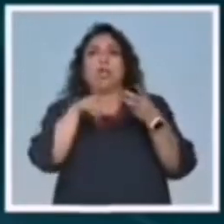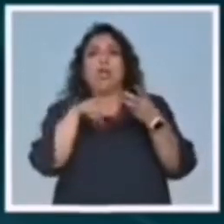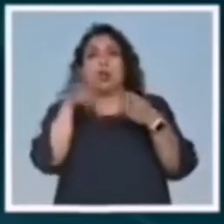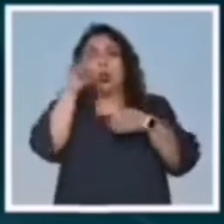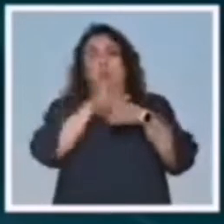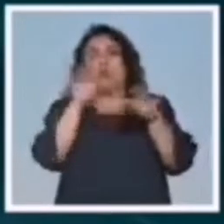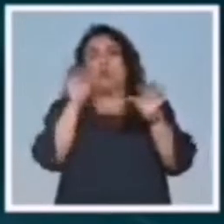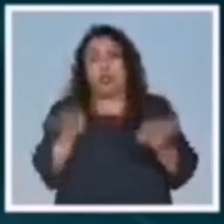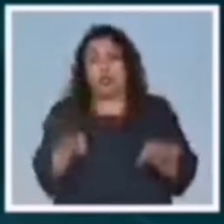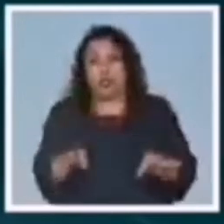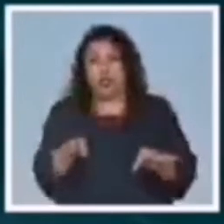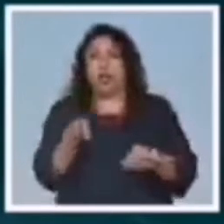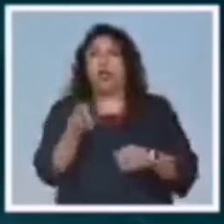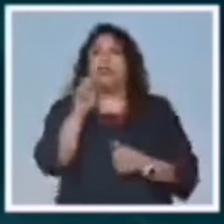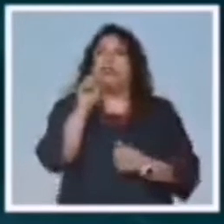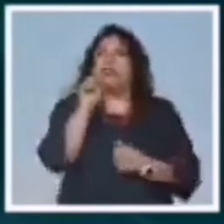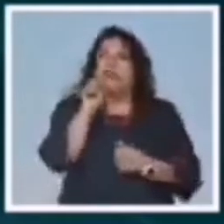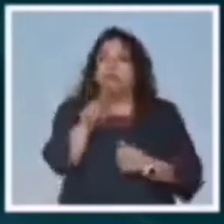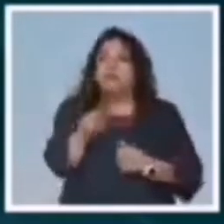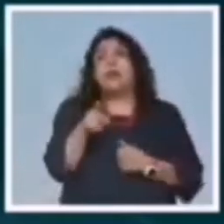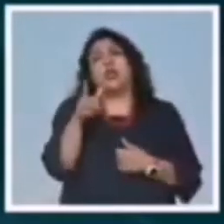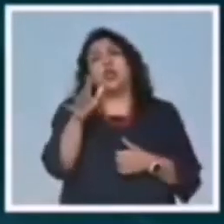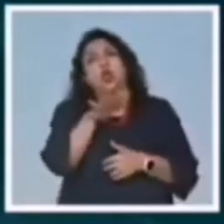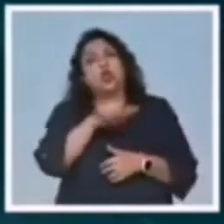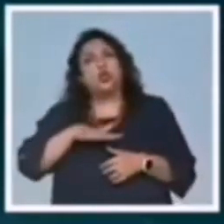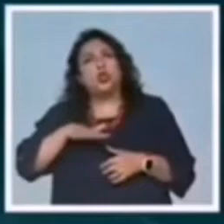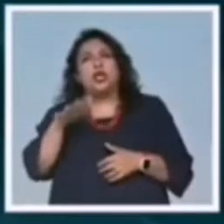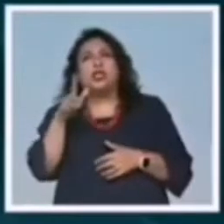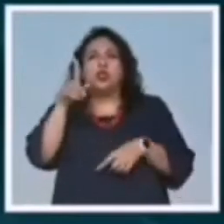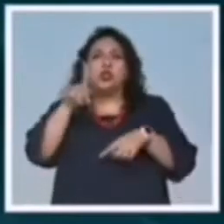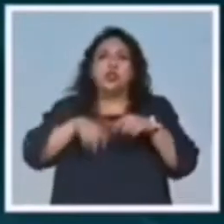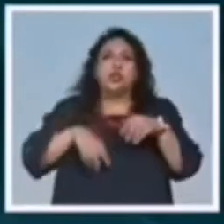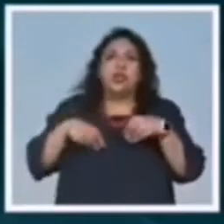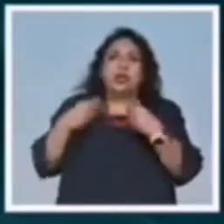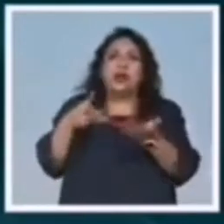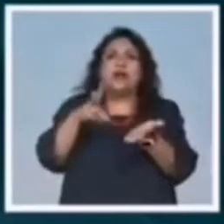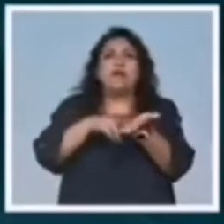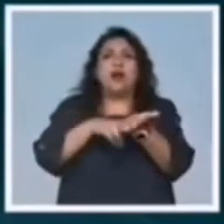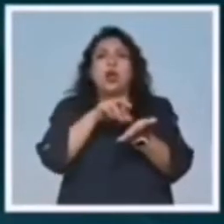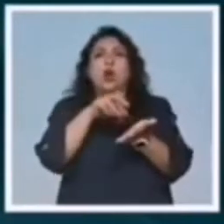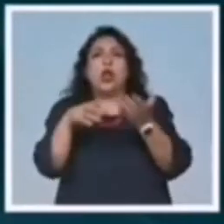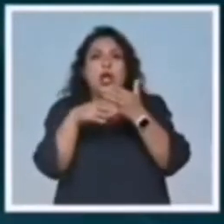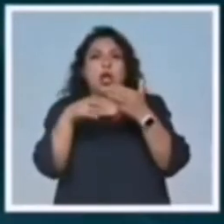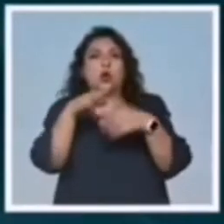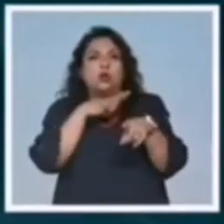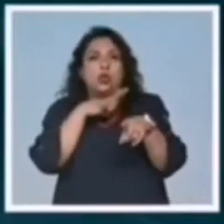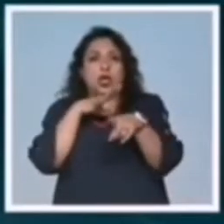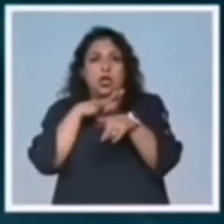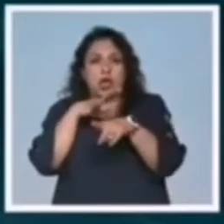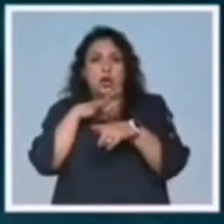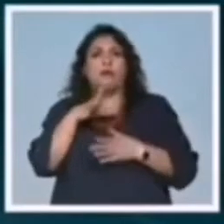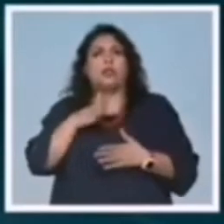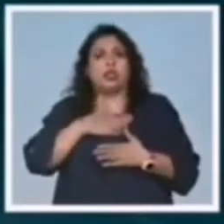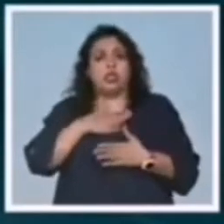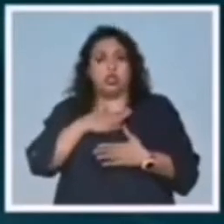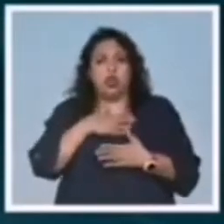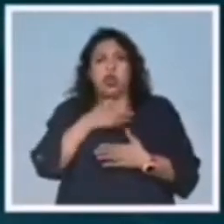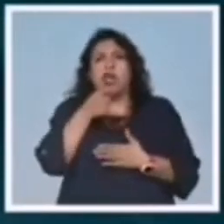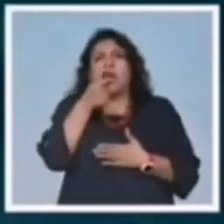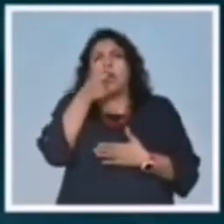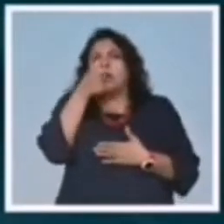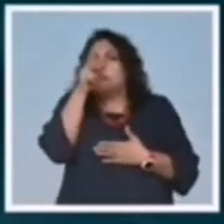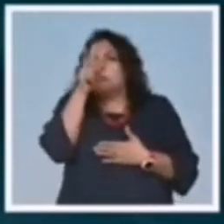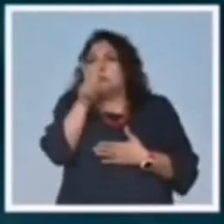las culturas originarias, incluso cómo el contexto da o quita un valor al objeto exhibido. Yo estaba casi